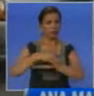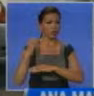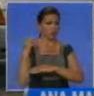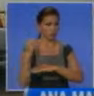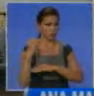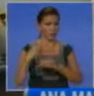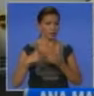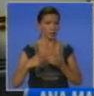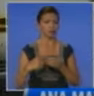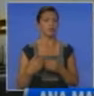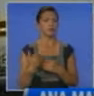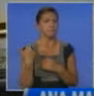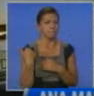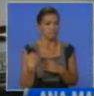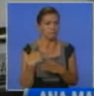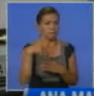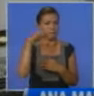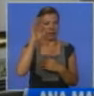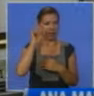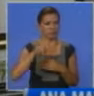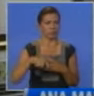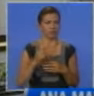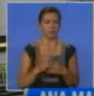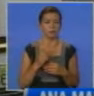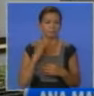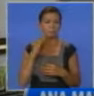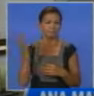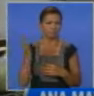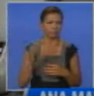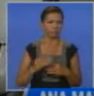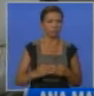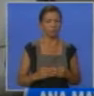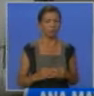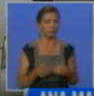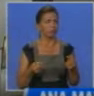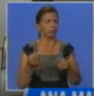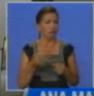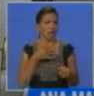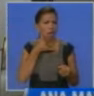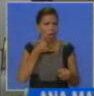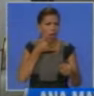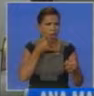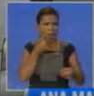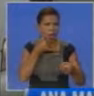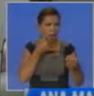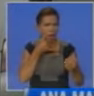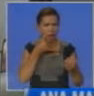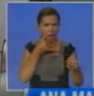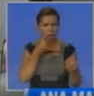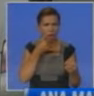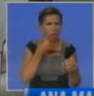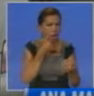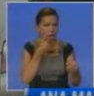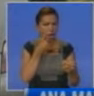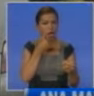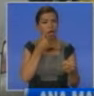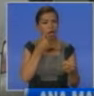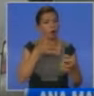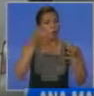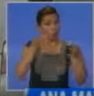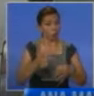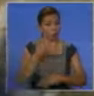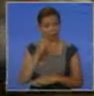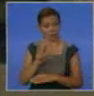donde se registran el mayor número de contravenciones de personas que utilizan el teléfono celular mientras conducen, y así lo